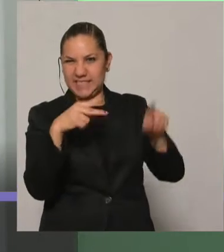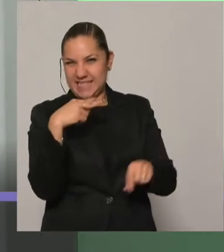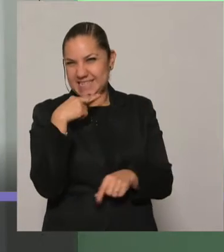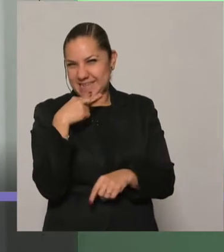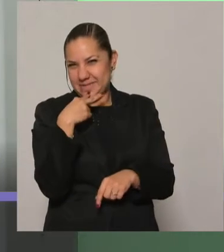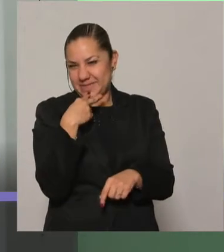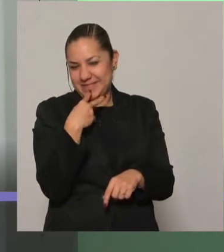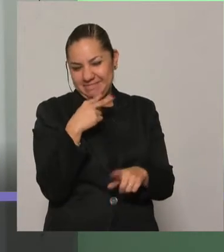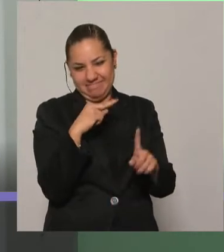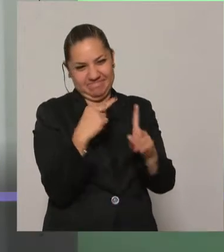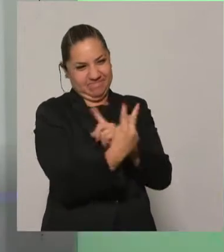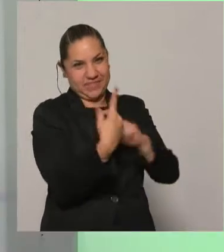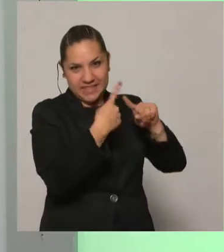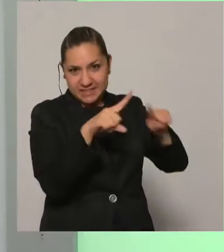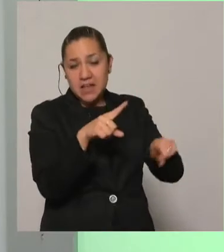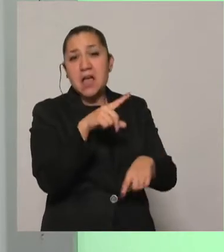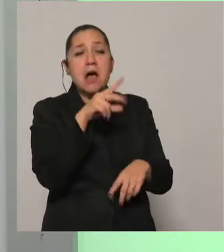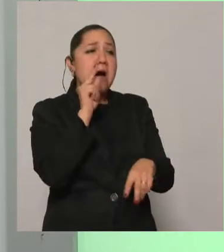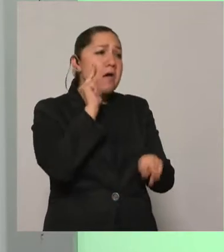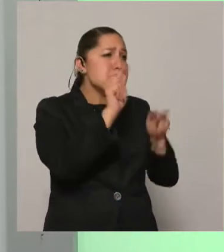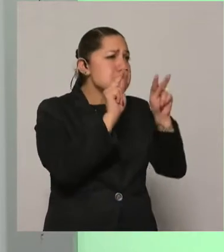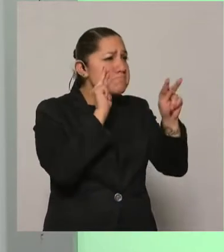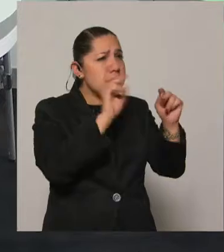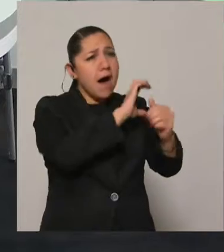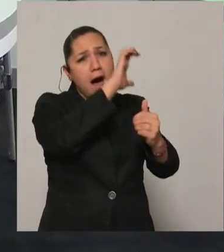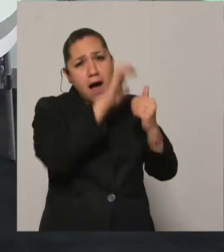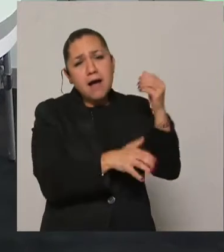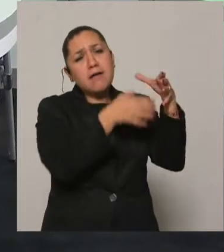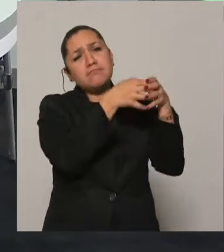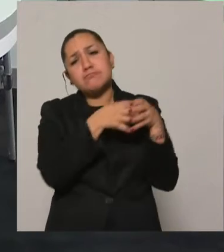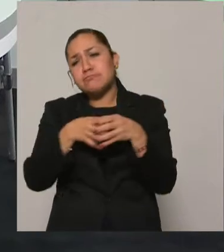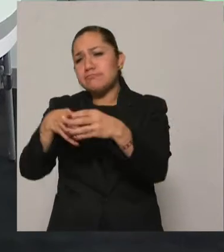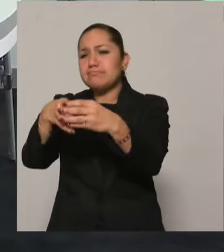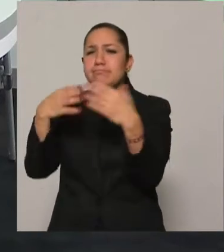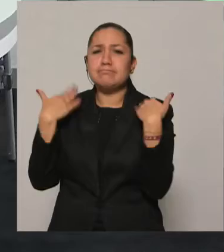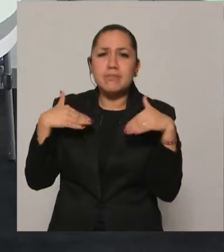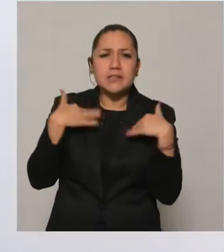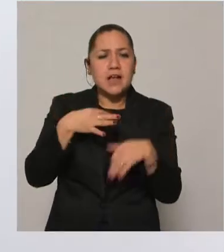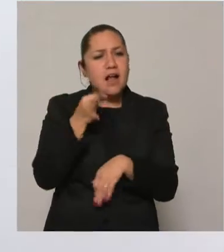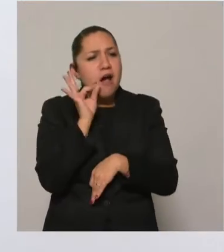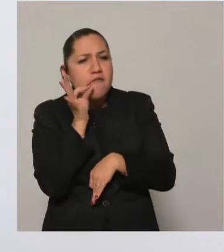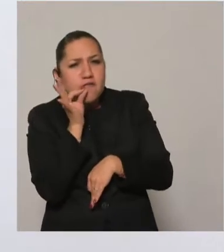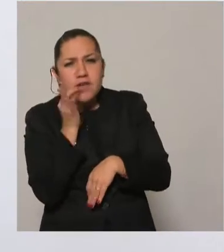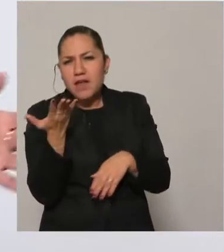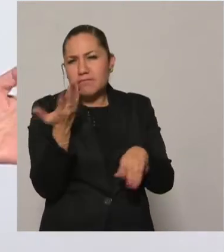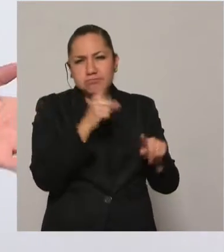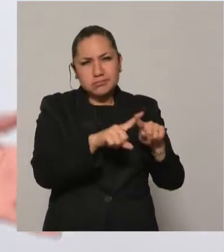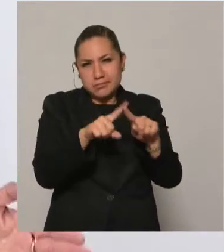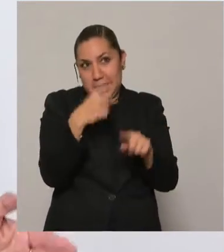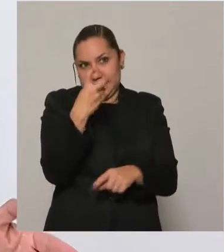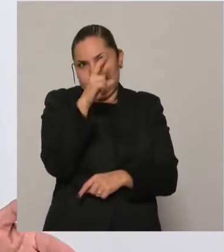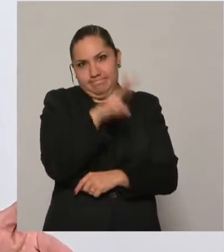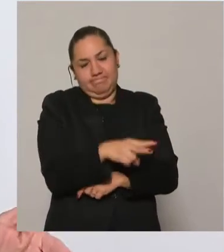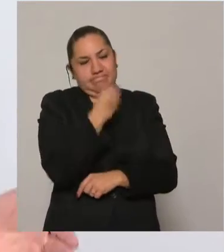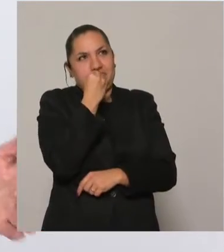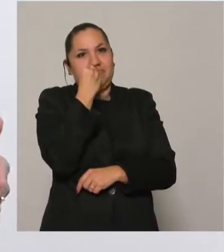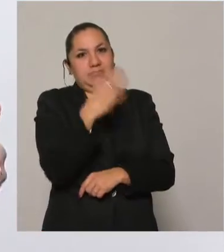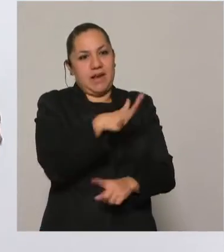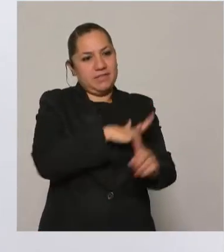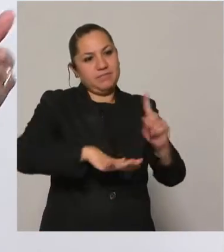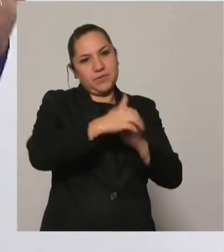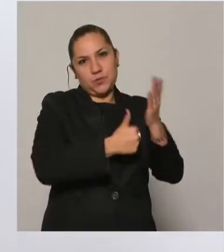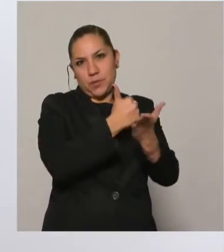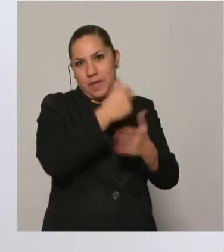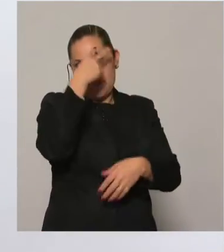a cenar, a todo lo que nos da esta bendita Ciudad de México. Oye, ¿te acuerdas que cuando a lo mejor tú eras adolescente y joven